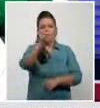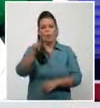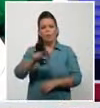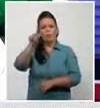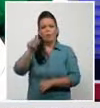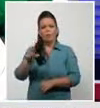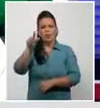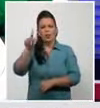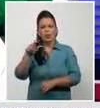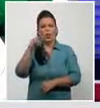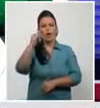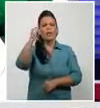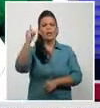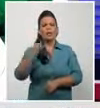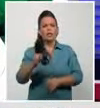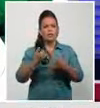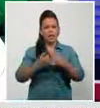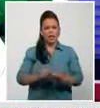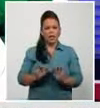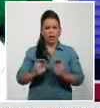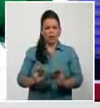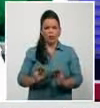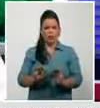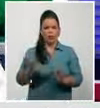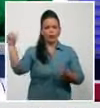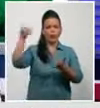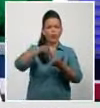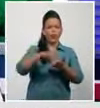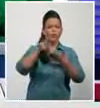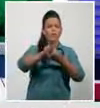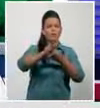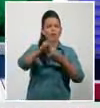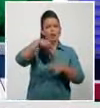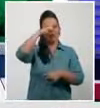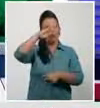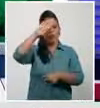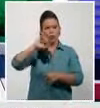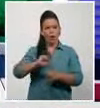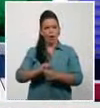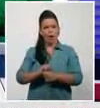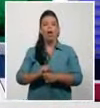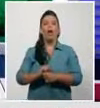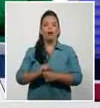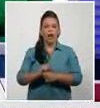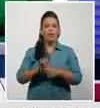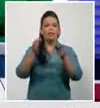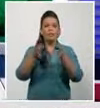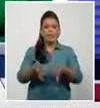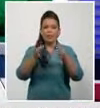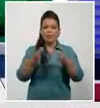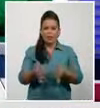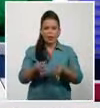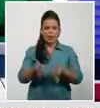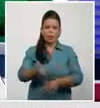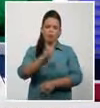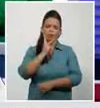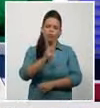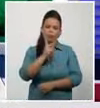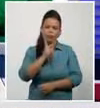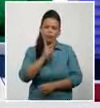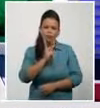a nuestro país. Y siempre lo que se ha identificado por nuestros laboratorios pues